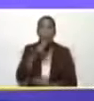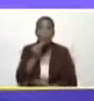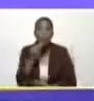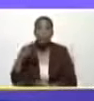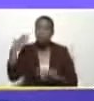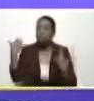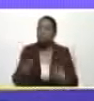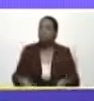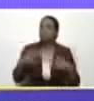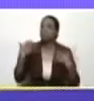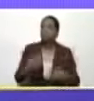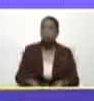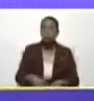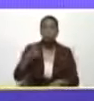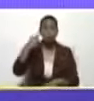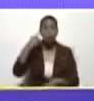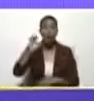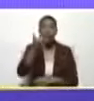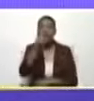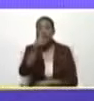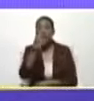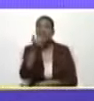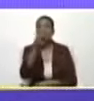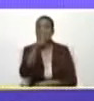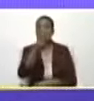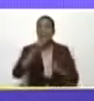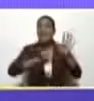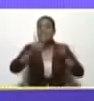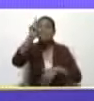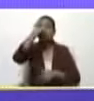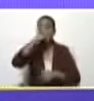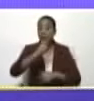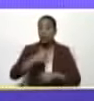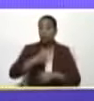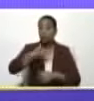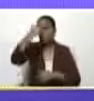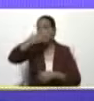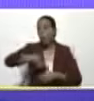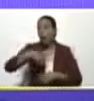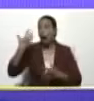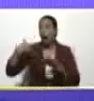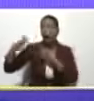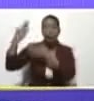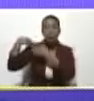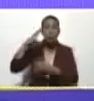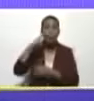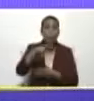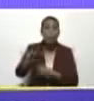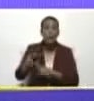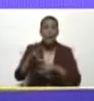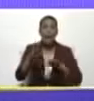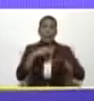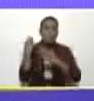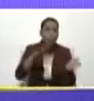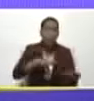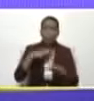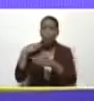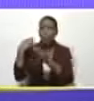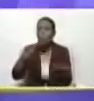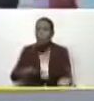asesinato teniendo 13 14 15 años vi caer asesinado